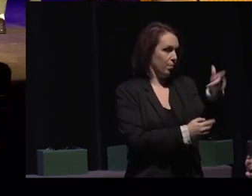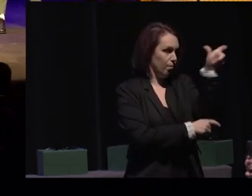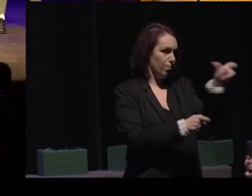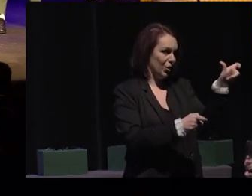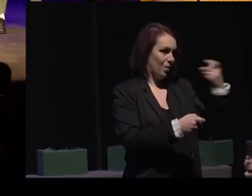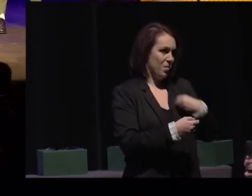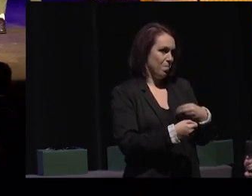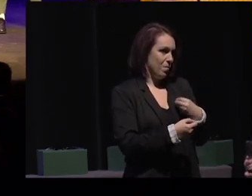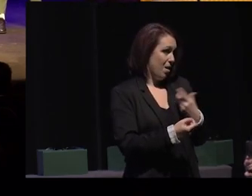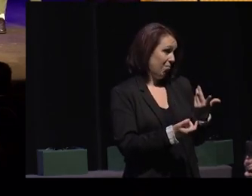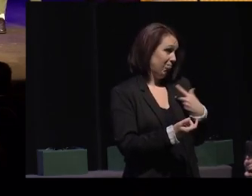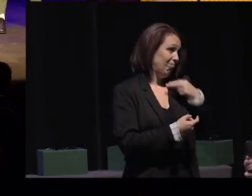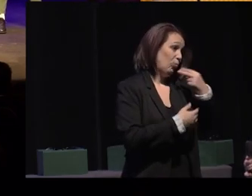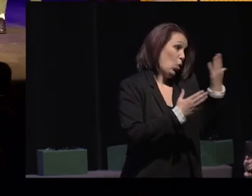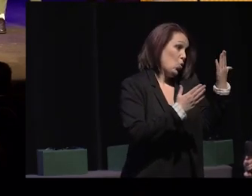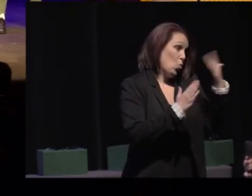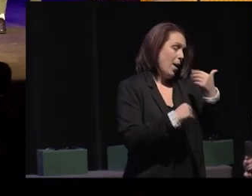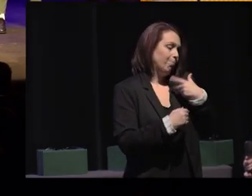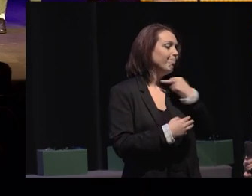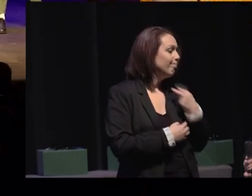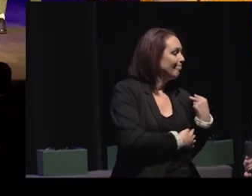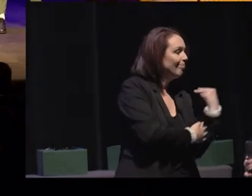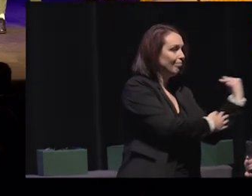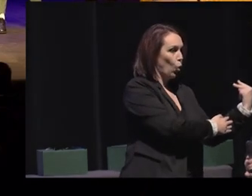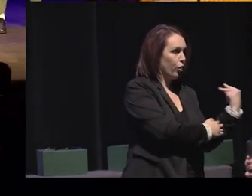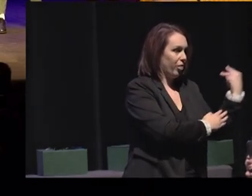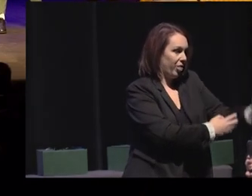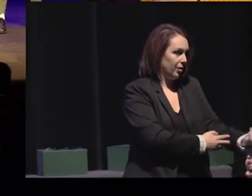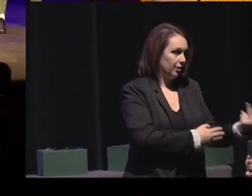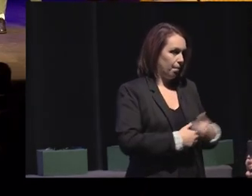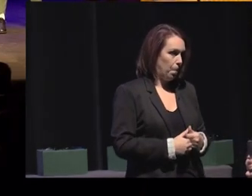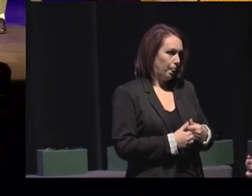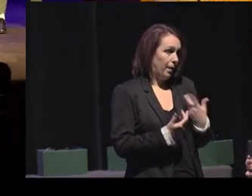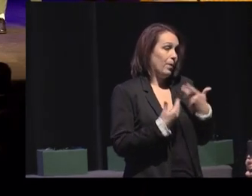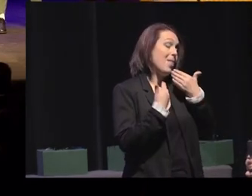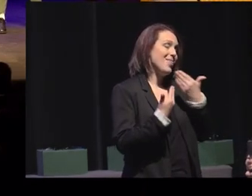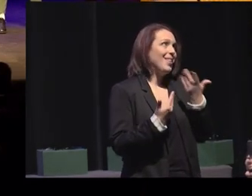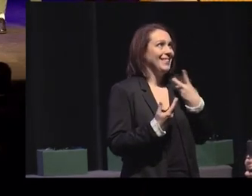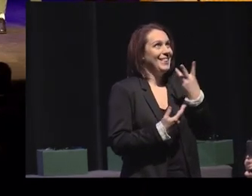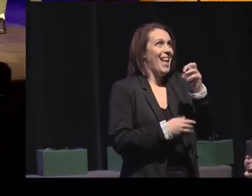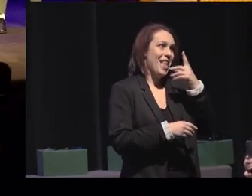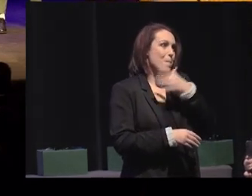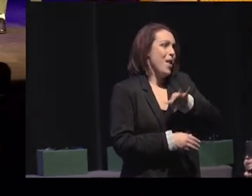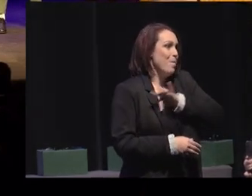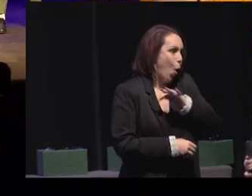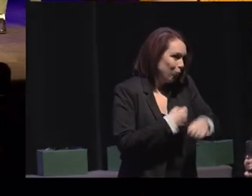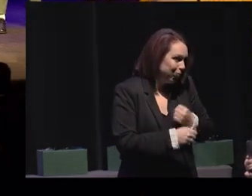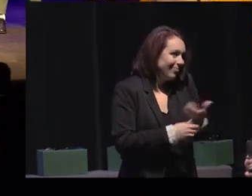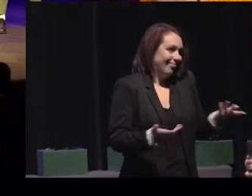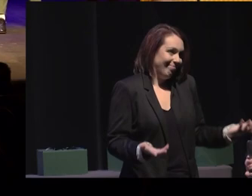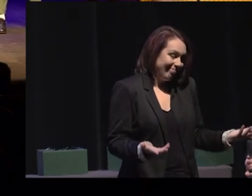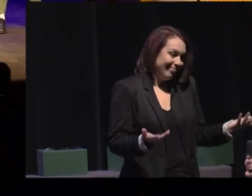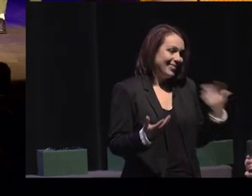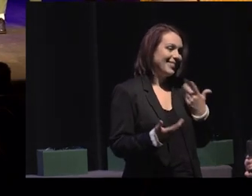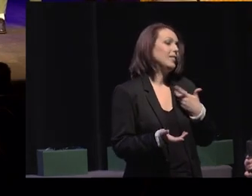personas que no pueden hacerlo. Así que muchísimas gracias y por, bueno, celebrando estos 30 premios, tanto